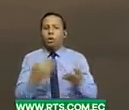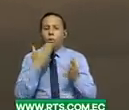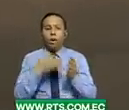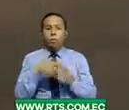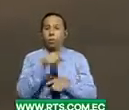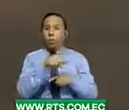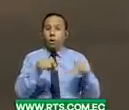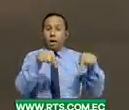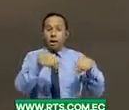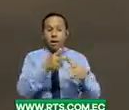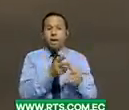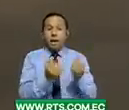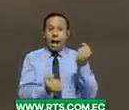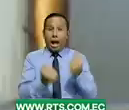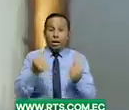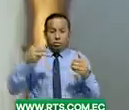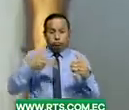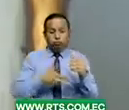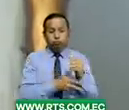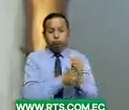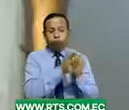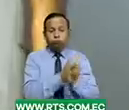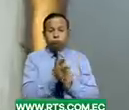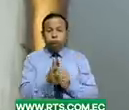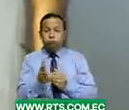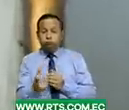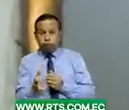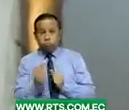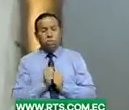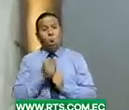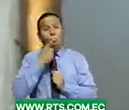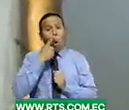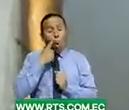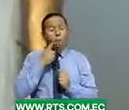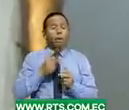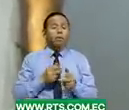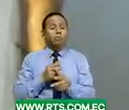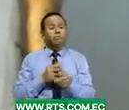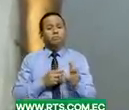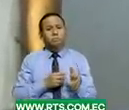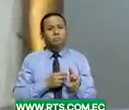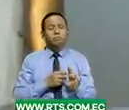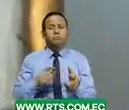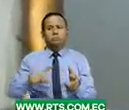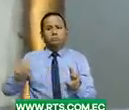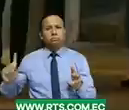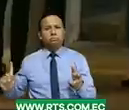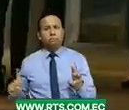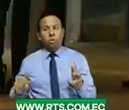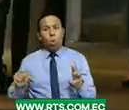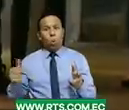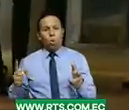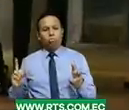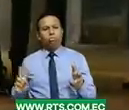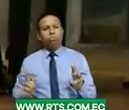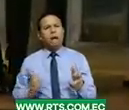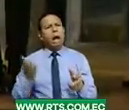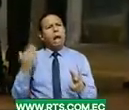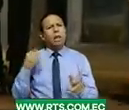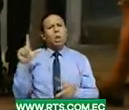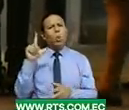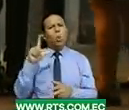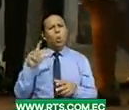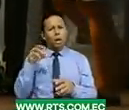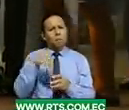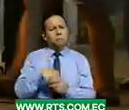huéspedes guardan los carros. Los sicarios lo sorprendieron cuando estaba de espalda hacia la calle. Él había llegado ese lunes con varias personas desde